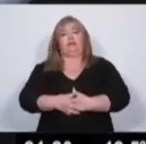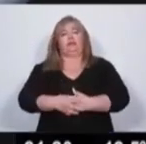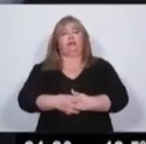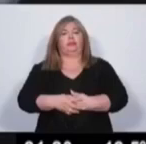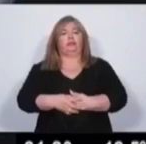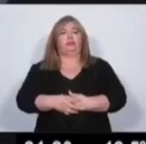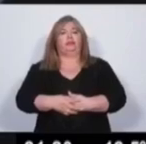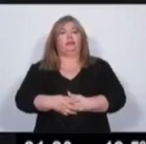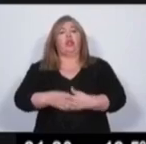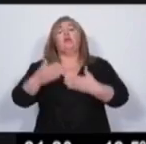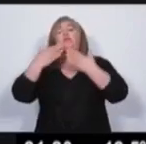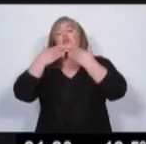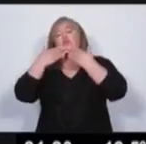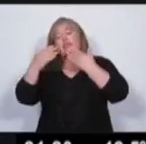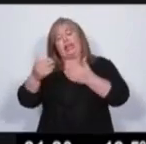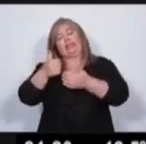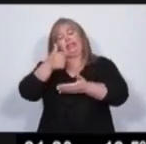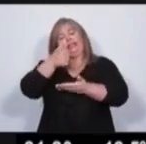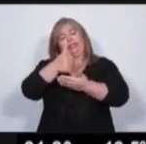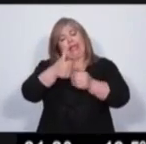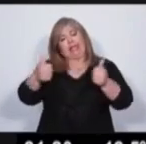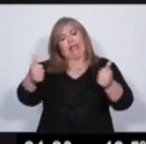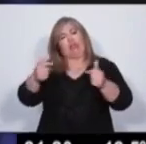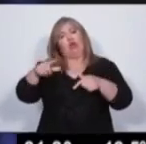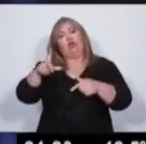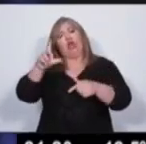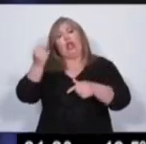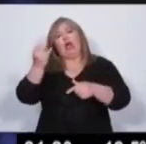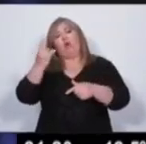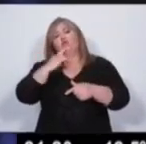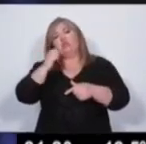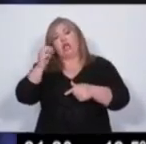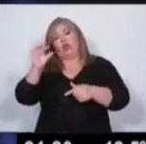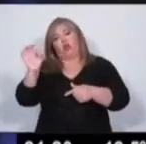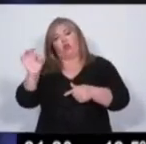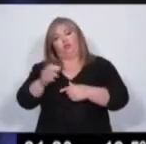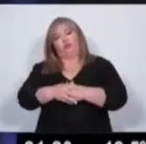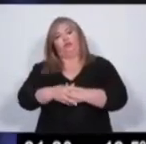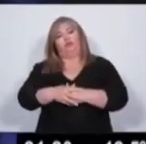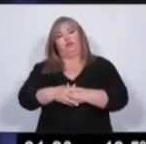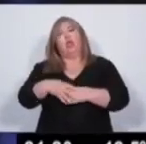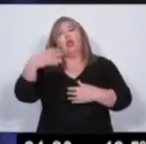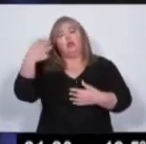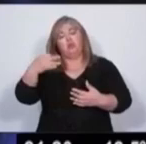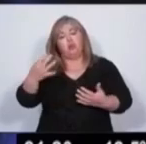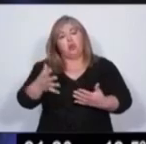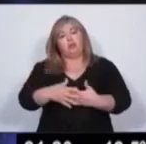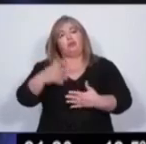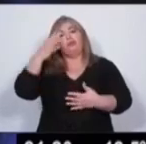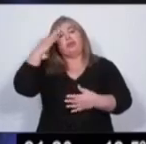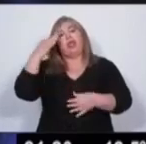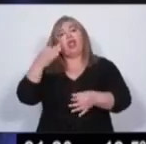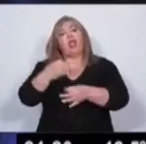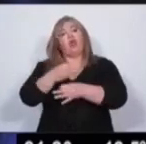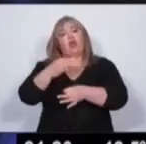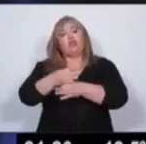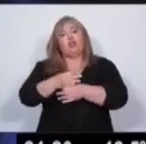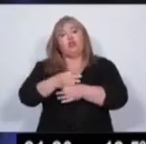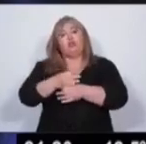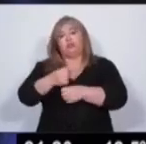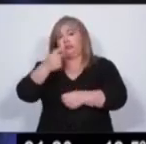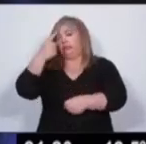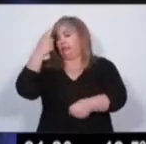Muchas gracias candidato le damos lugar ahora a lautaro Jiménez muy bien la educación tiene que ser una prioridad